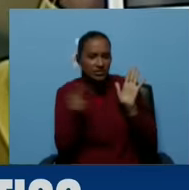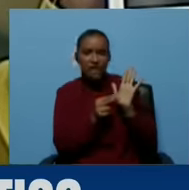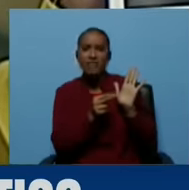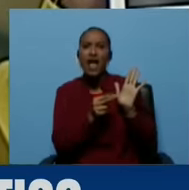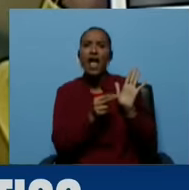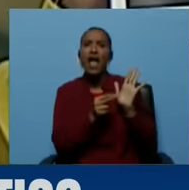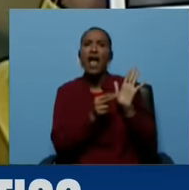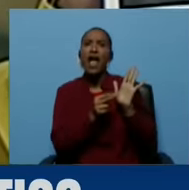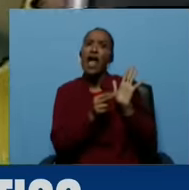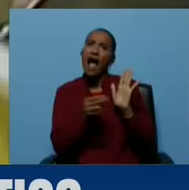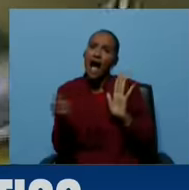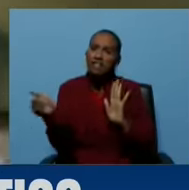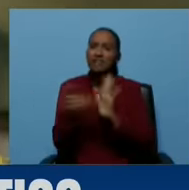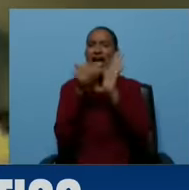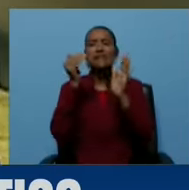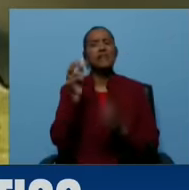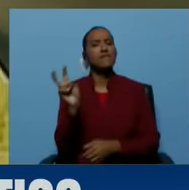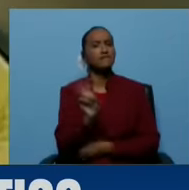Sin precedentes.